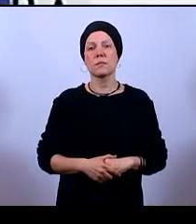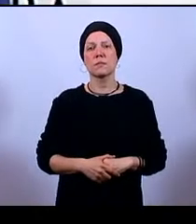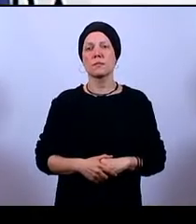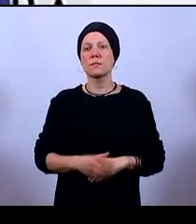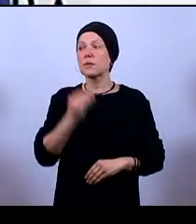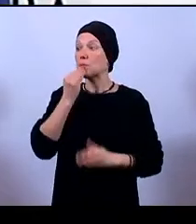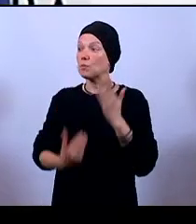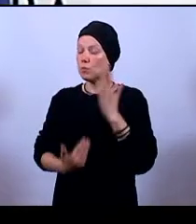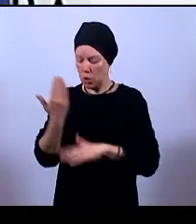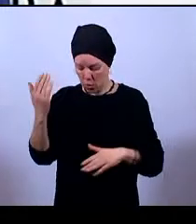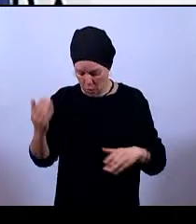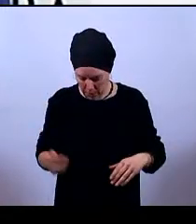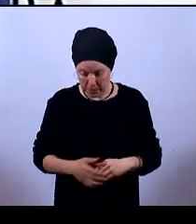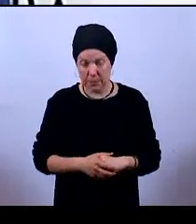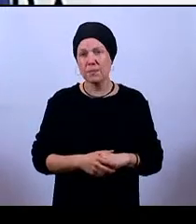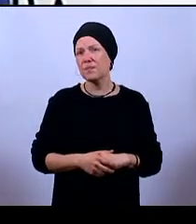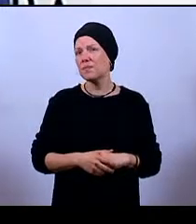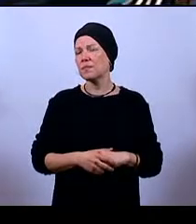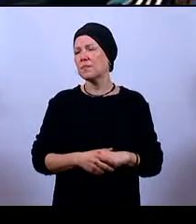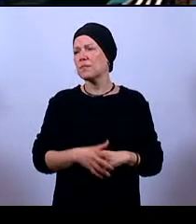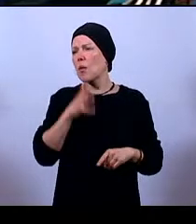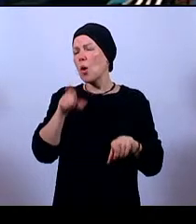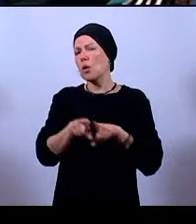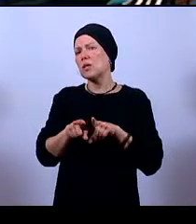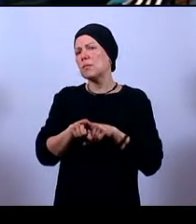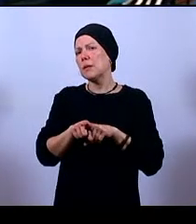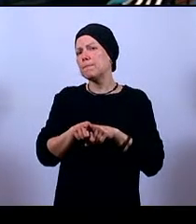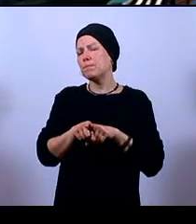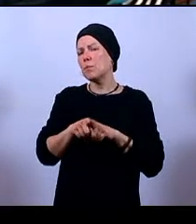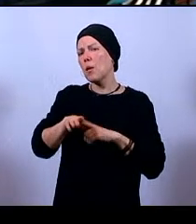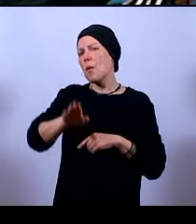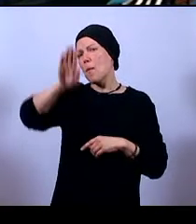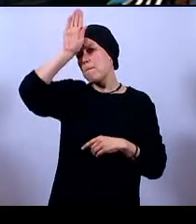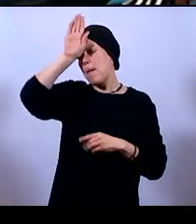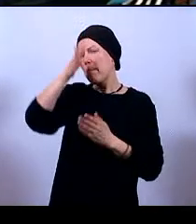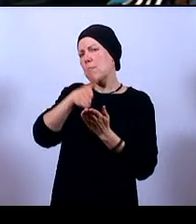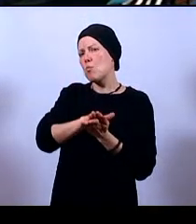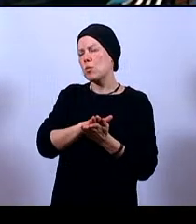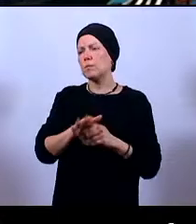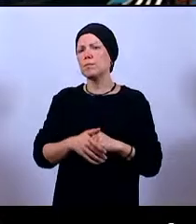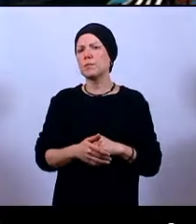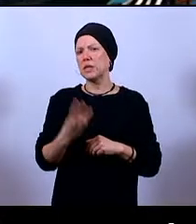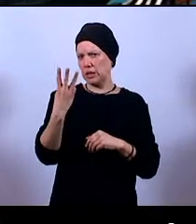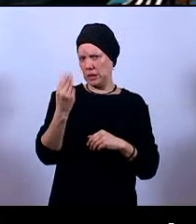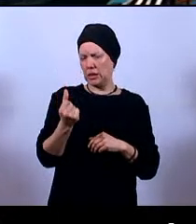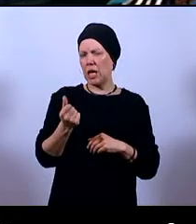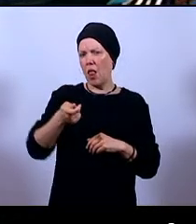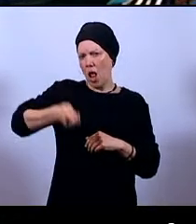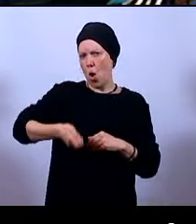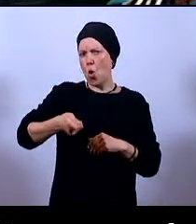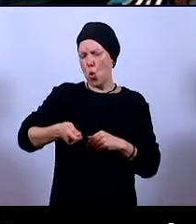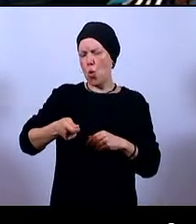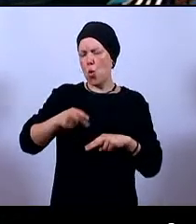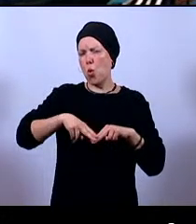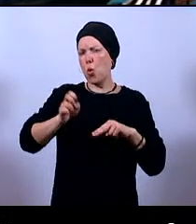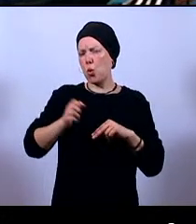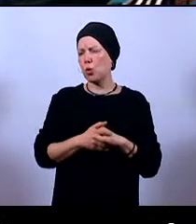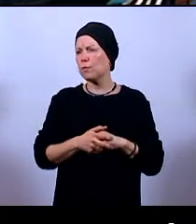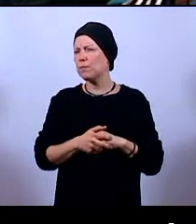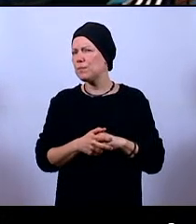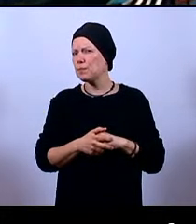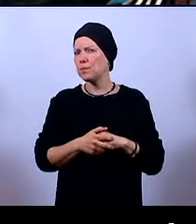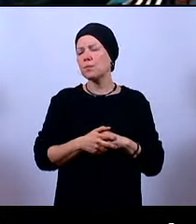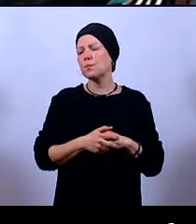Buenos días. Además de estas palabras del pronunciamiento por la muerte del Papa Francisco, los 3 días de luto, banderas a media asta, además de los